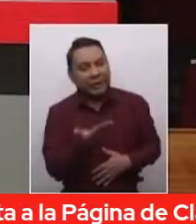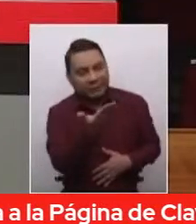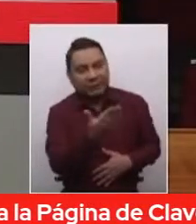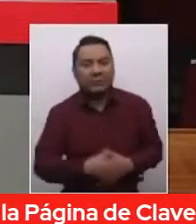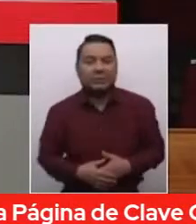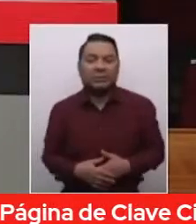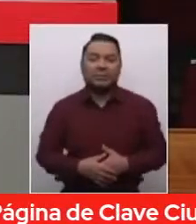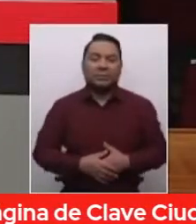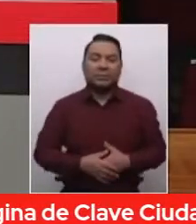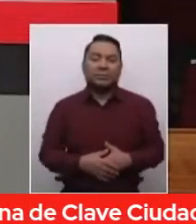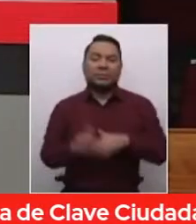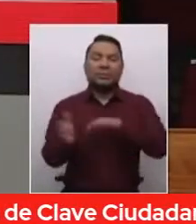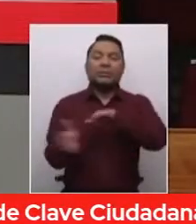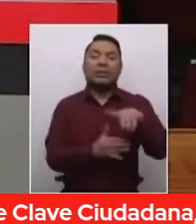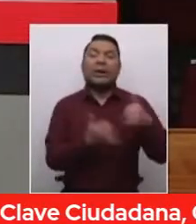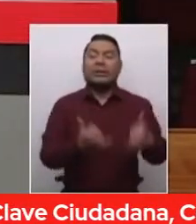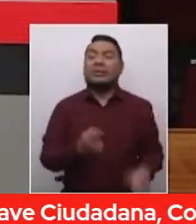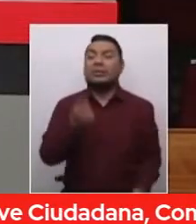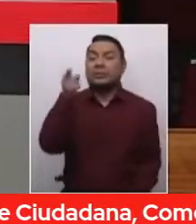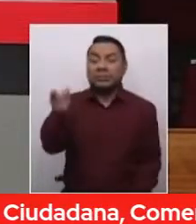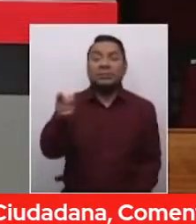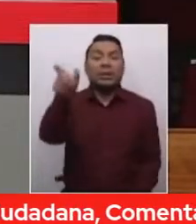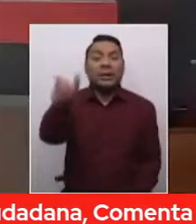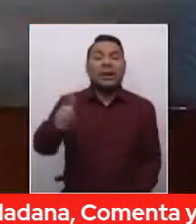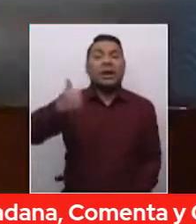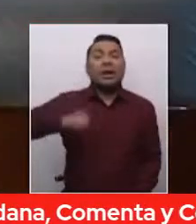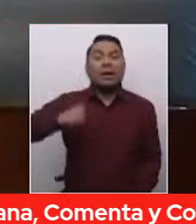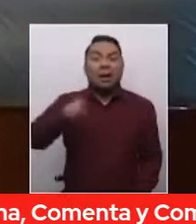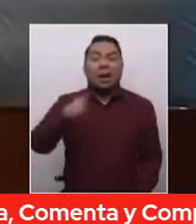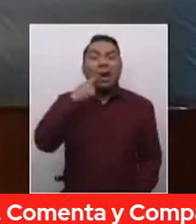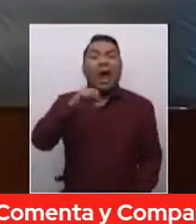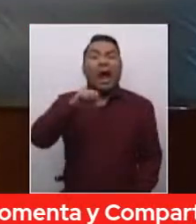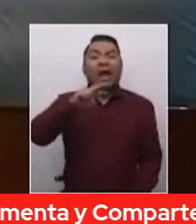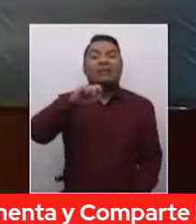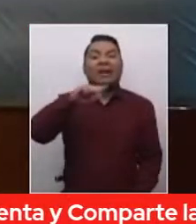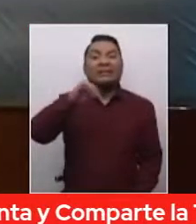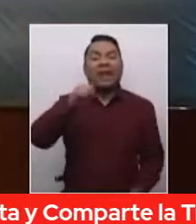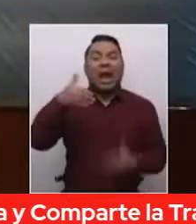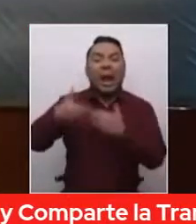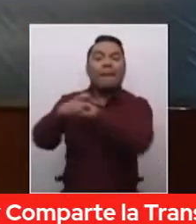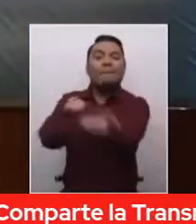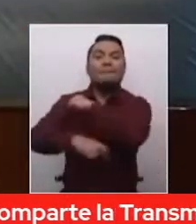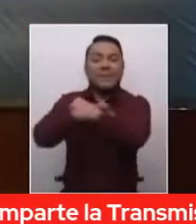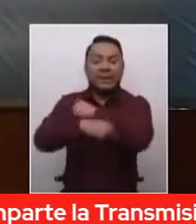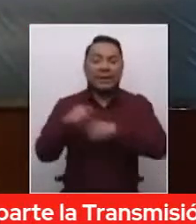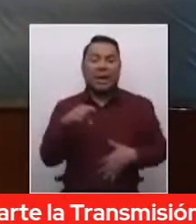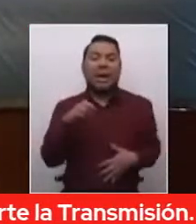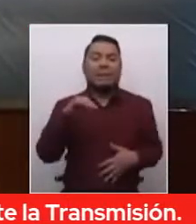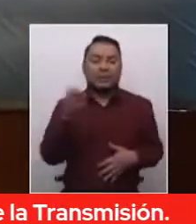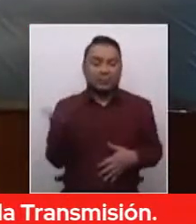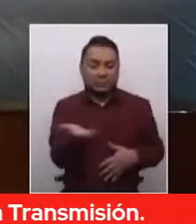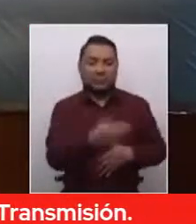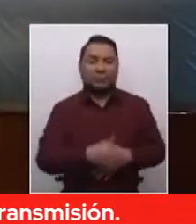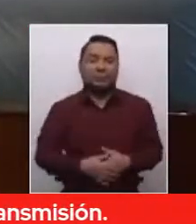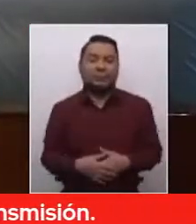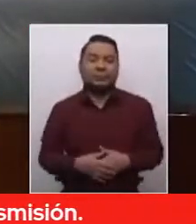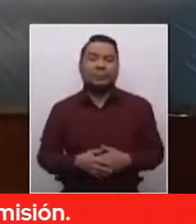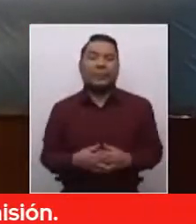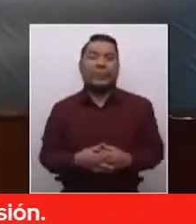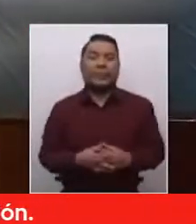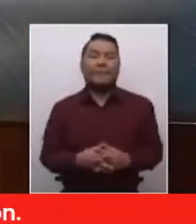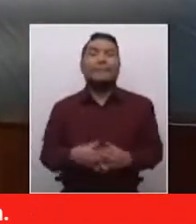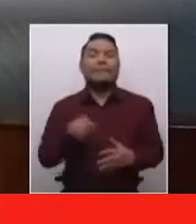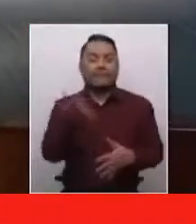Forsyth. Sí, gracias. Invitamos ahora a la candidata de Avanza País, María Elena Soto. Señora Soto, por favor, adelante